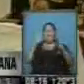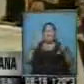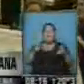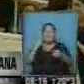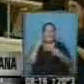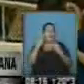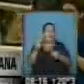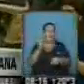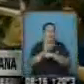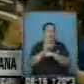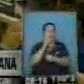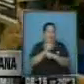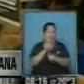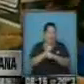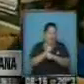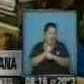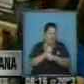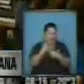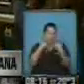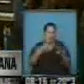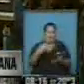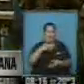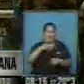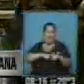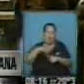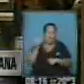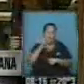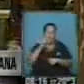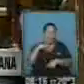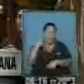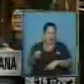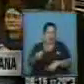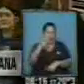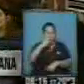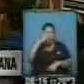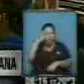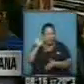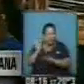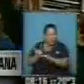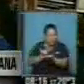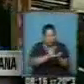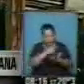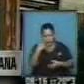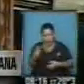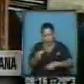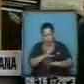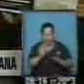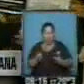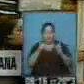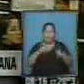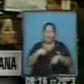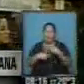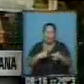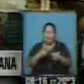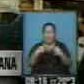puestos de trabajo, ¿no? Creo que acá hay que mostrar la voluntad política de que no se van a permitir 280 familias en la calle en WorldColor, y que sigan